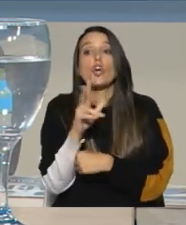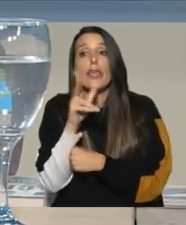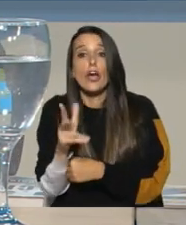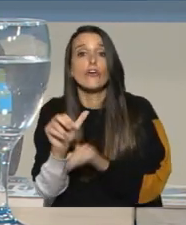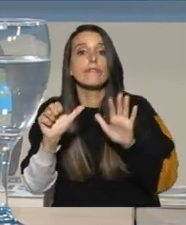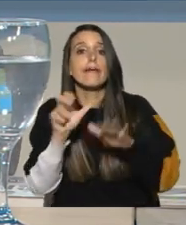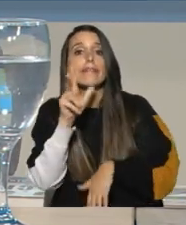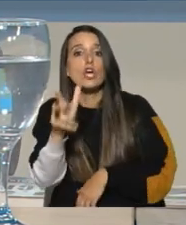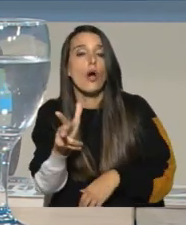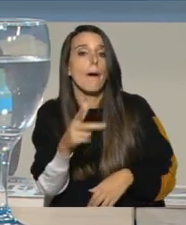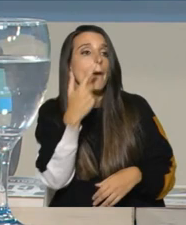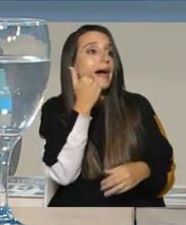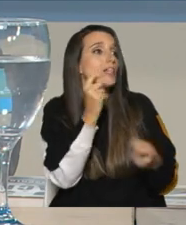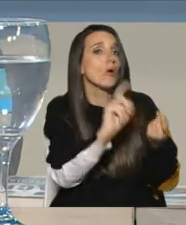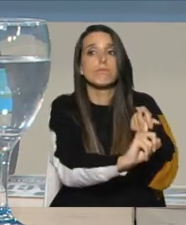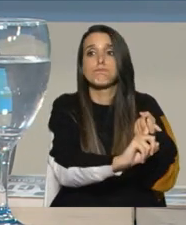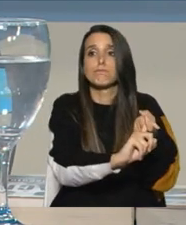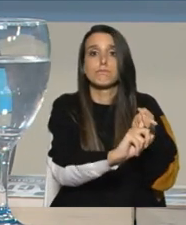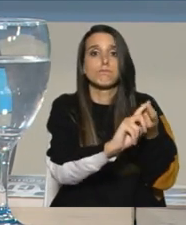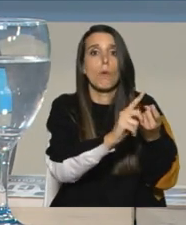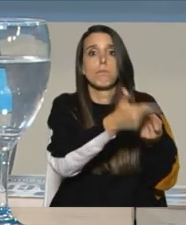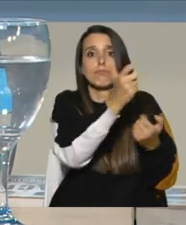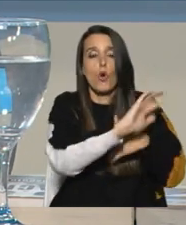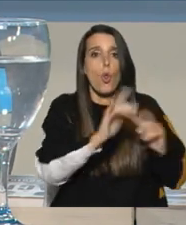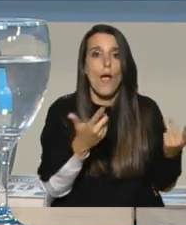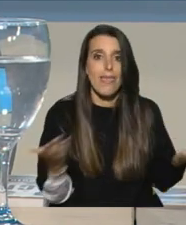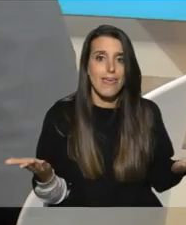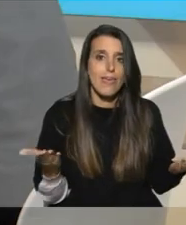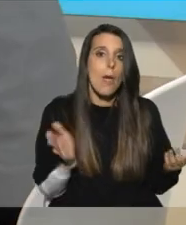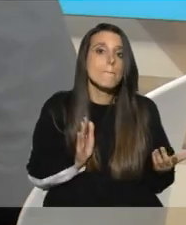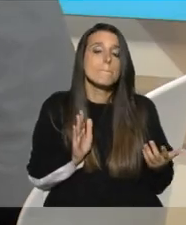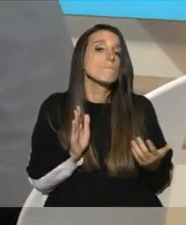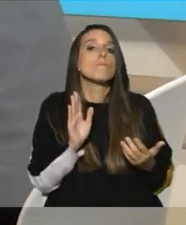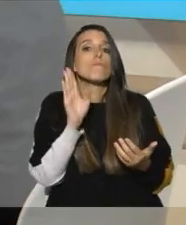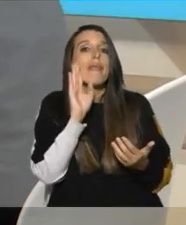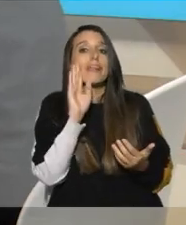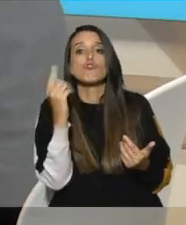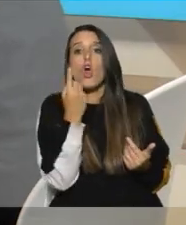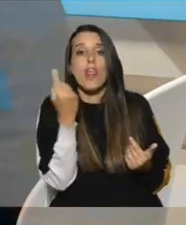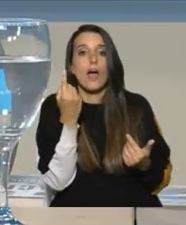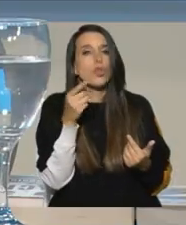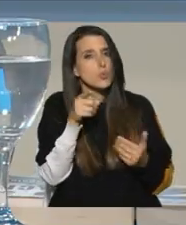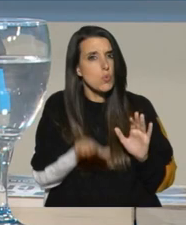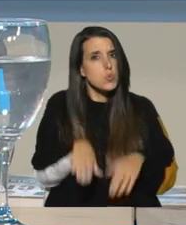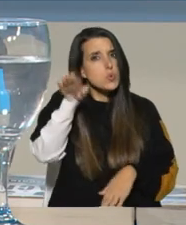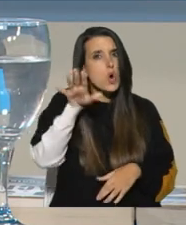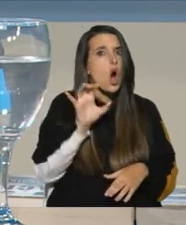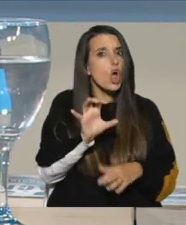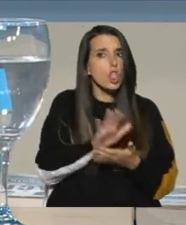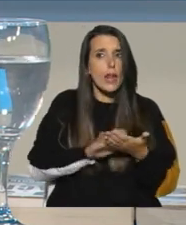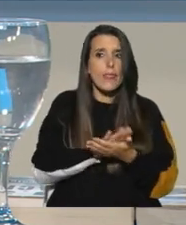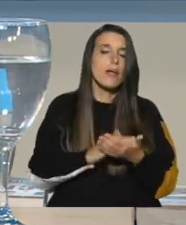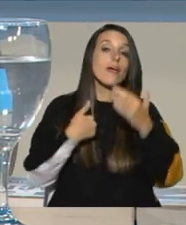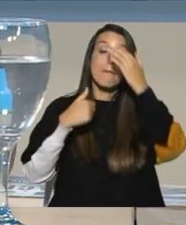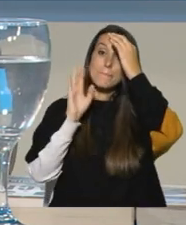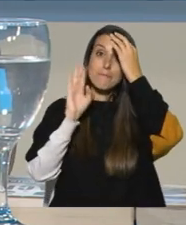digo, tragedias familiares bastante... Usted se crió sin resentimientos, dice. Es que mi madre,